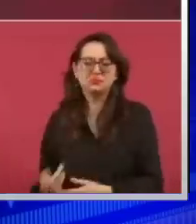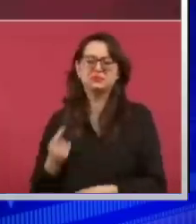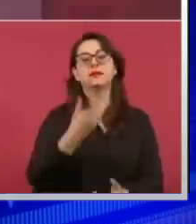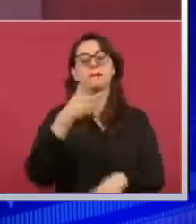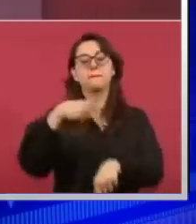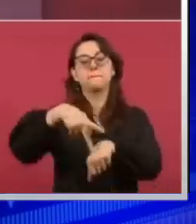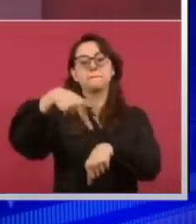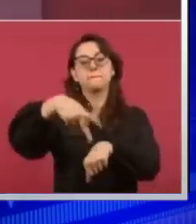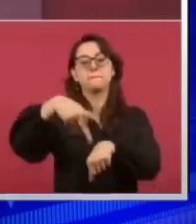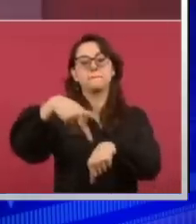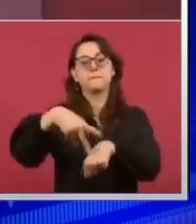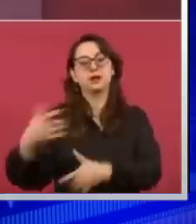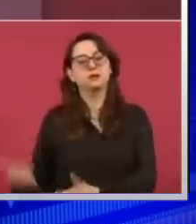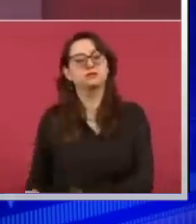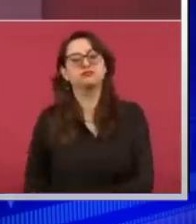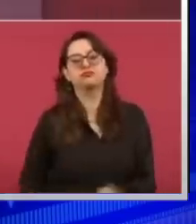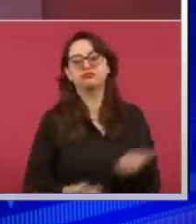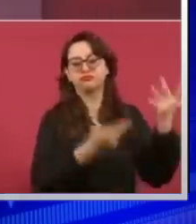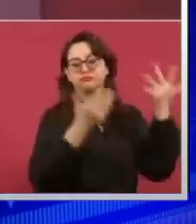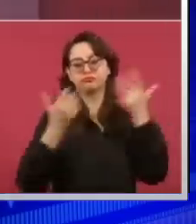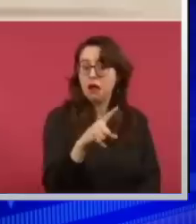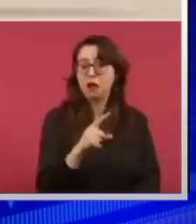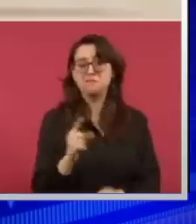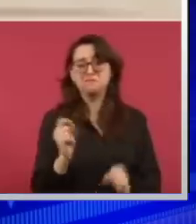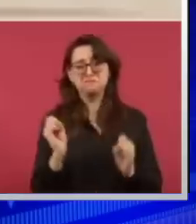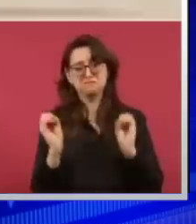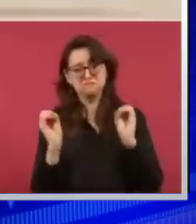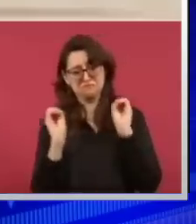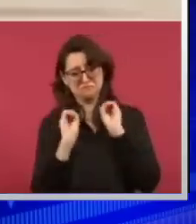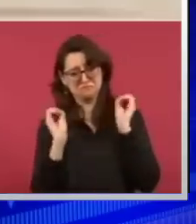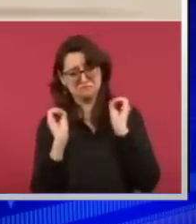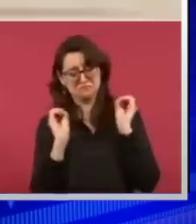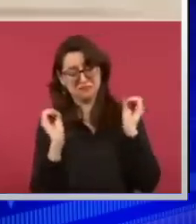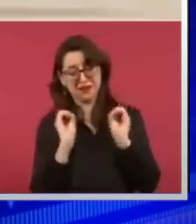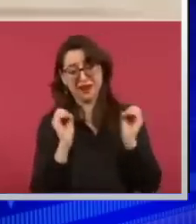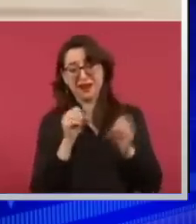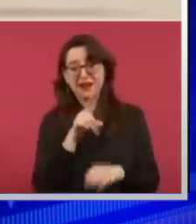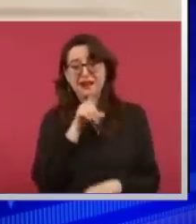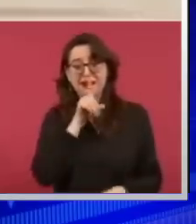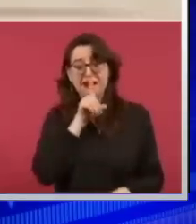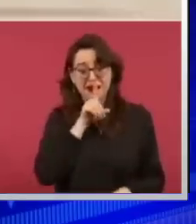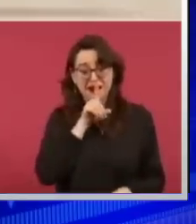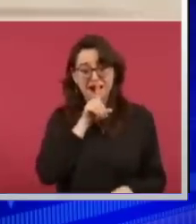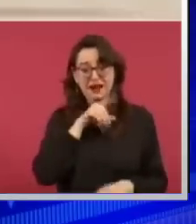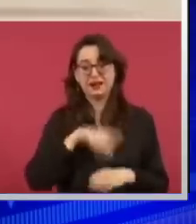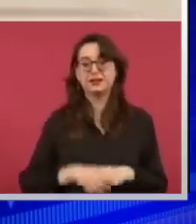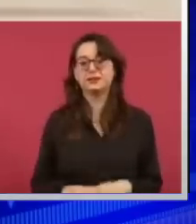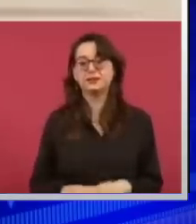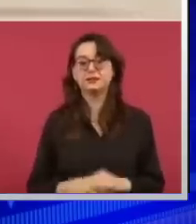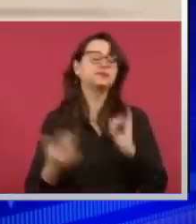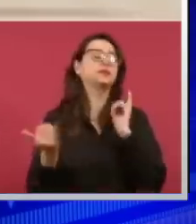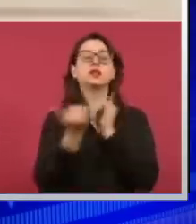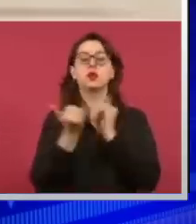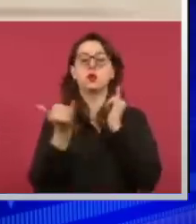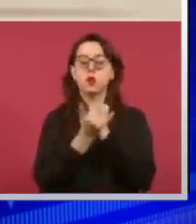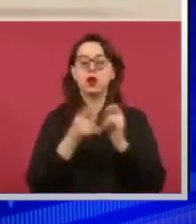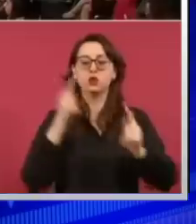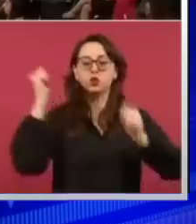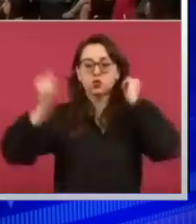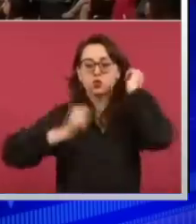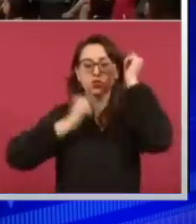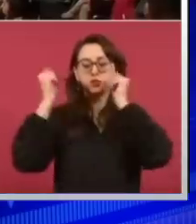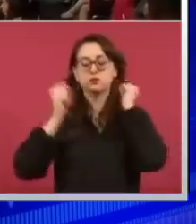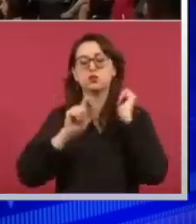grava de Playa del Carmen. Y así está lo de Xcaret,